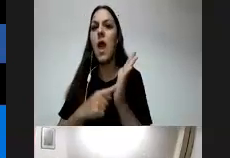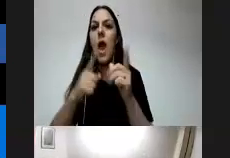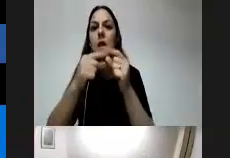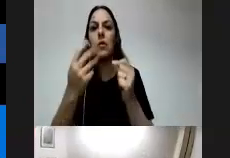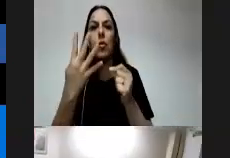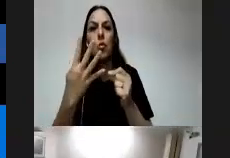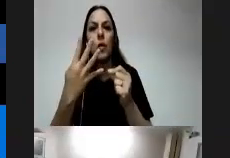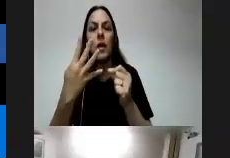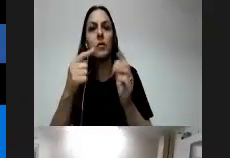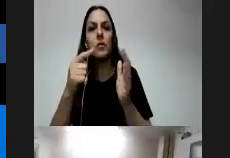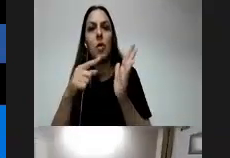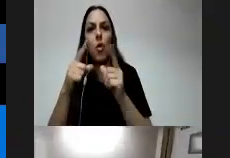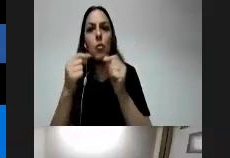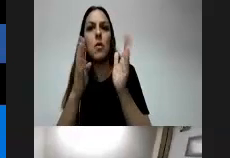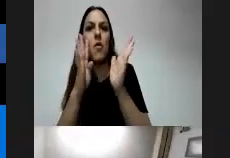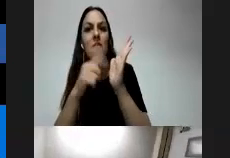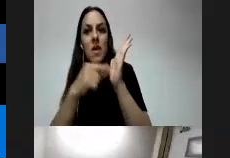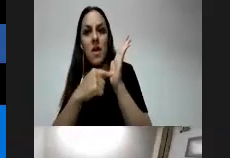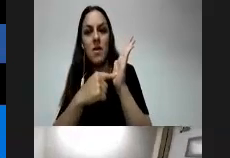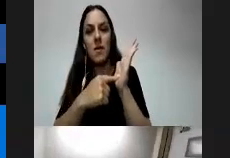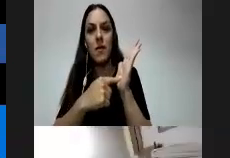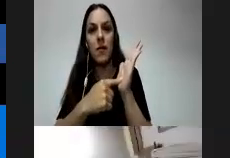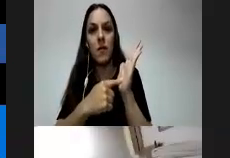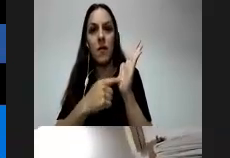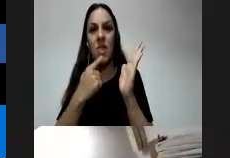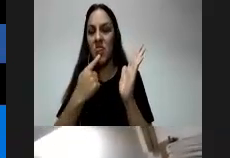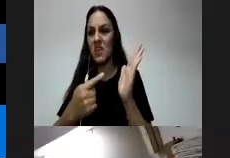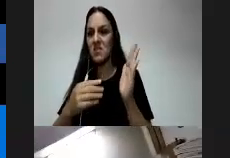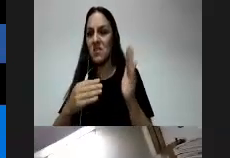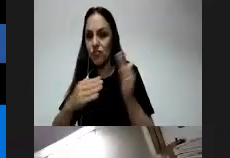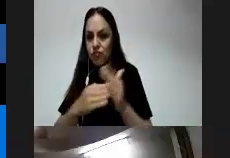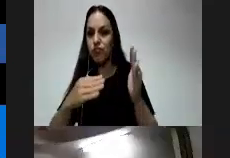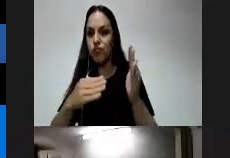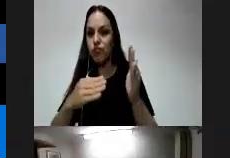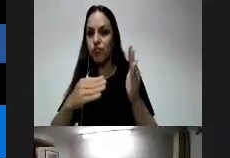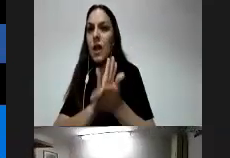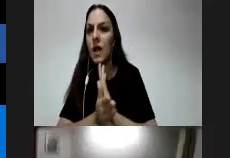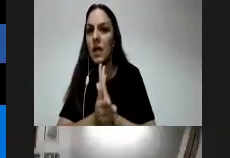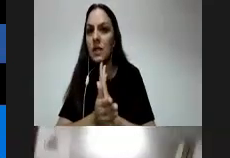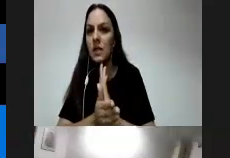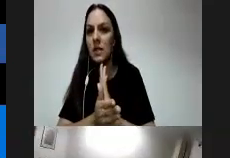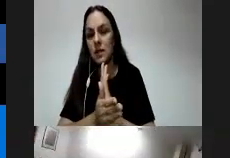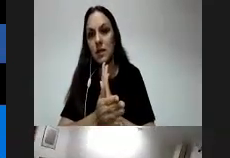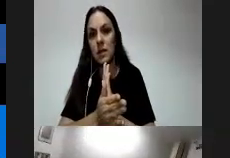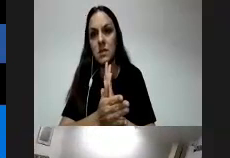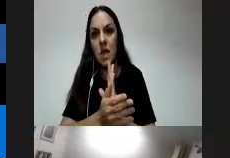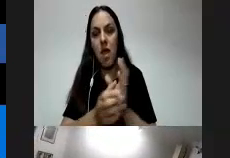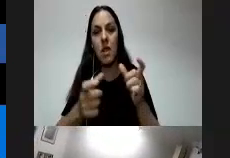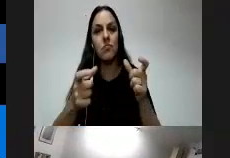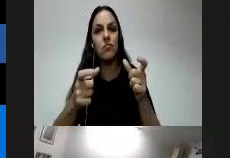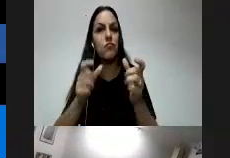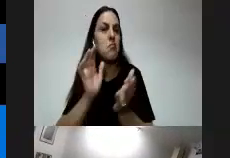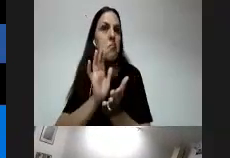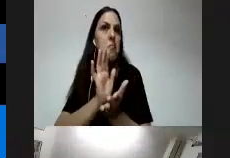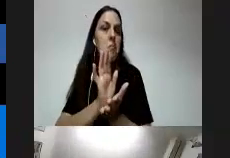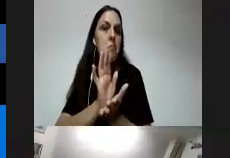reglamentario 118/06 limita el derecho de gratuidad para viajar en los distintos tipos de transporte de colectivos